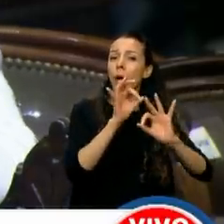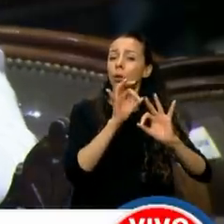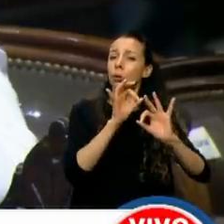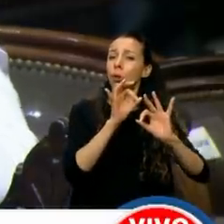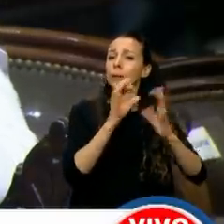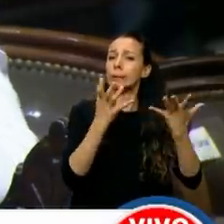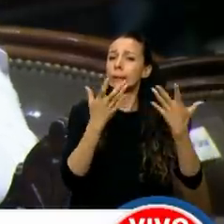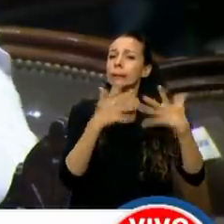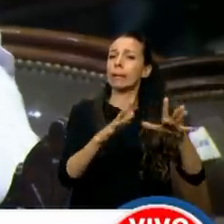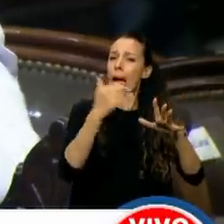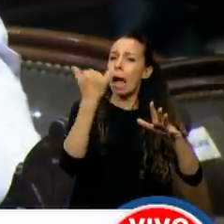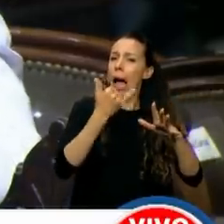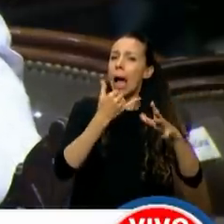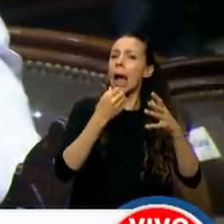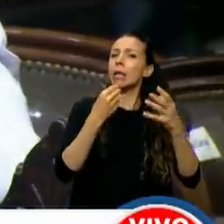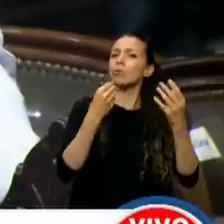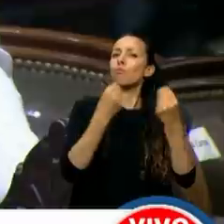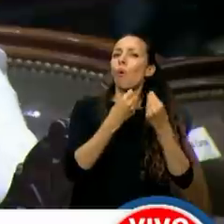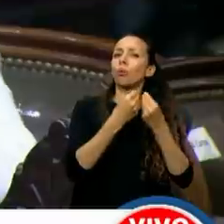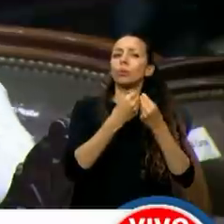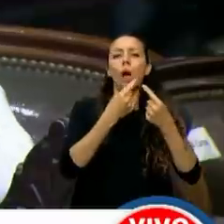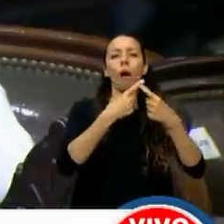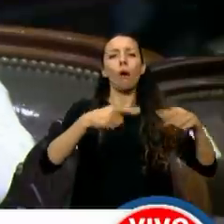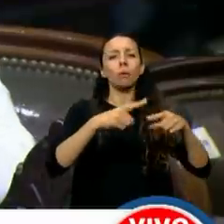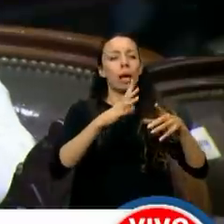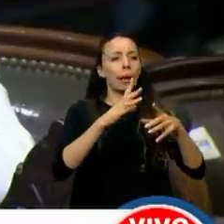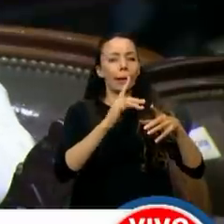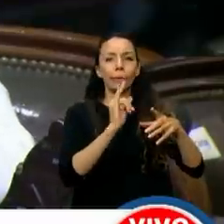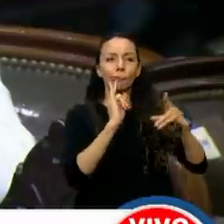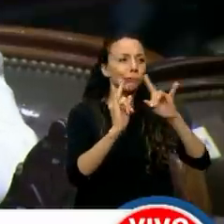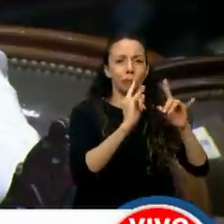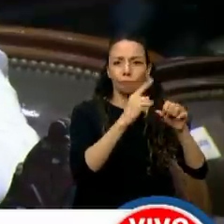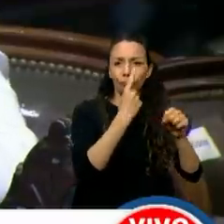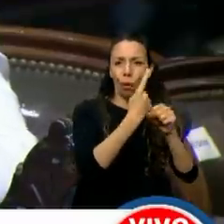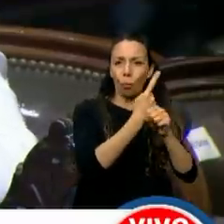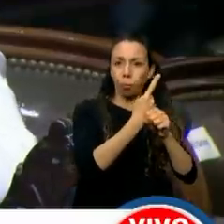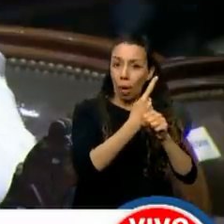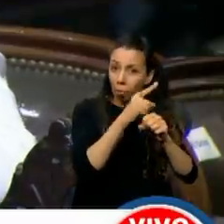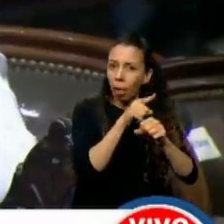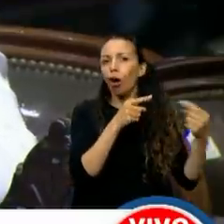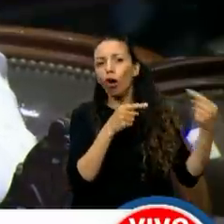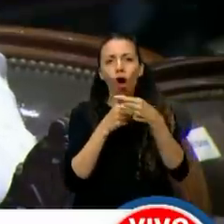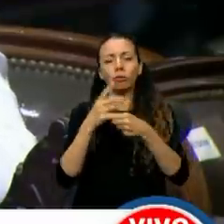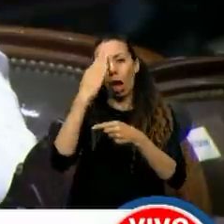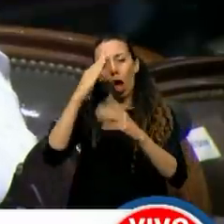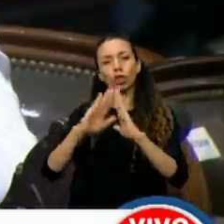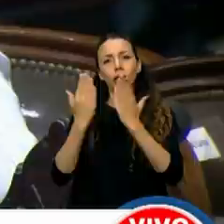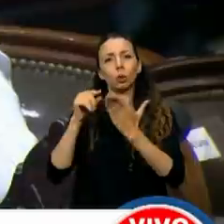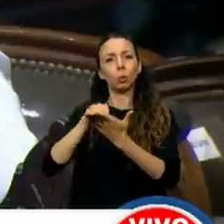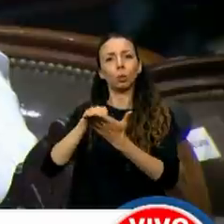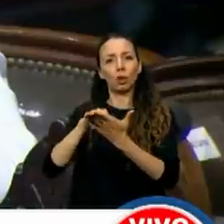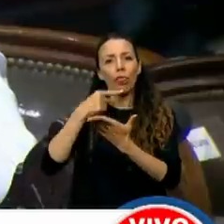delegaciones de facultades que son absolutamente inconstitucionales y que van a contramano del sistema republicano